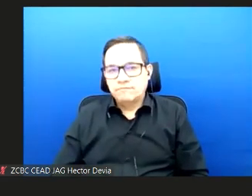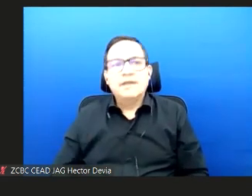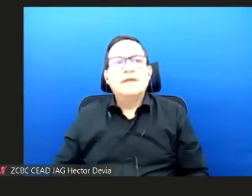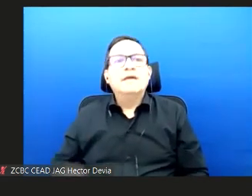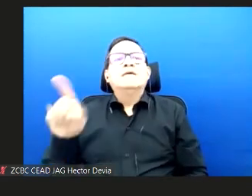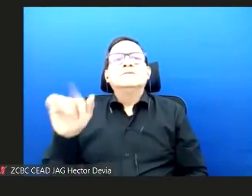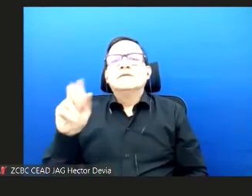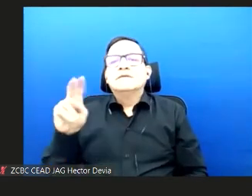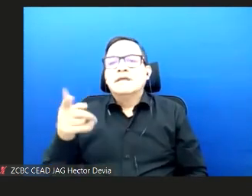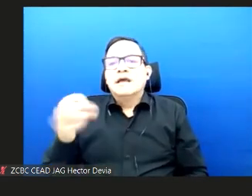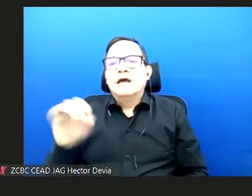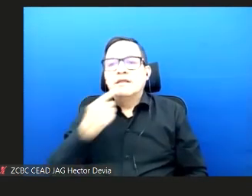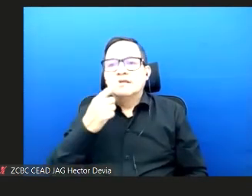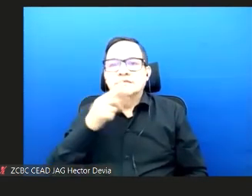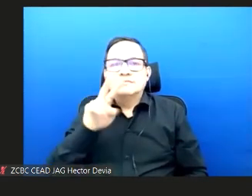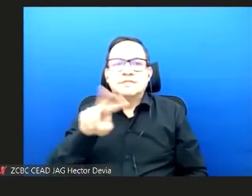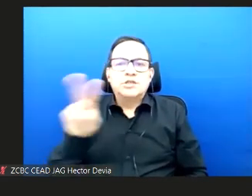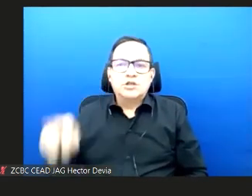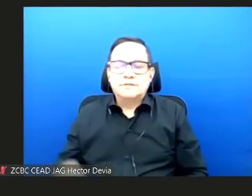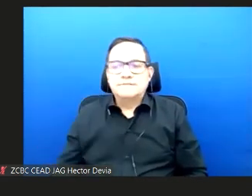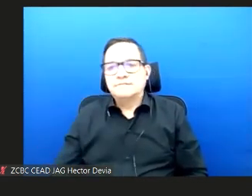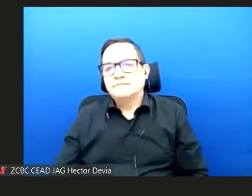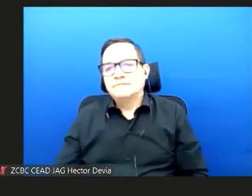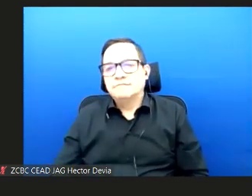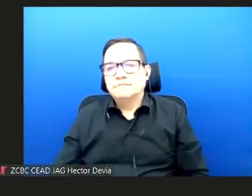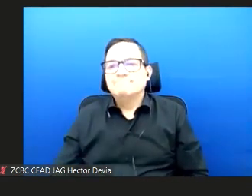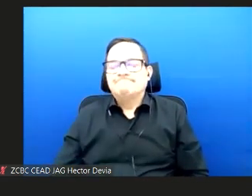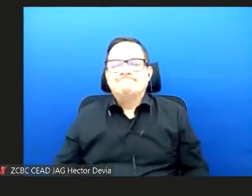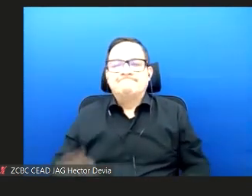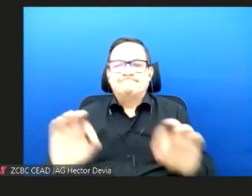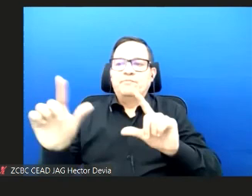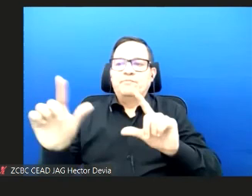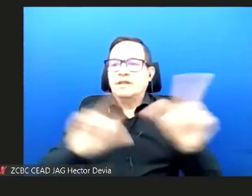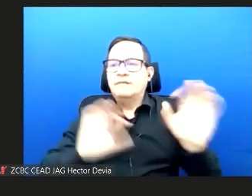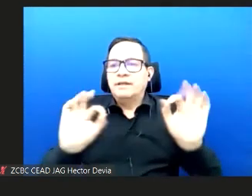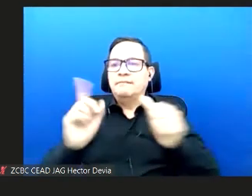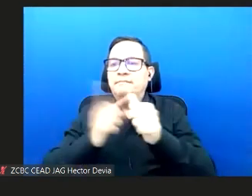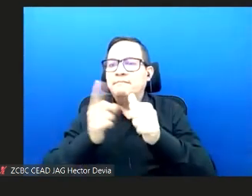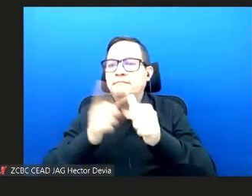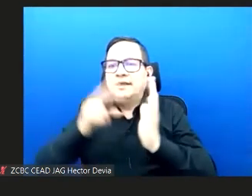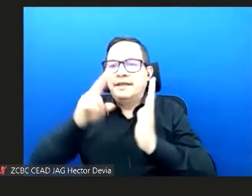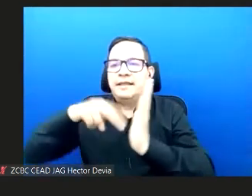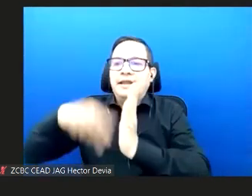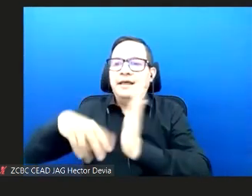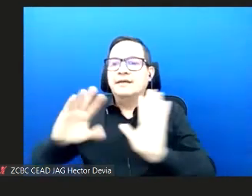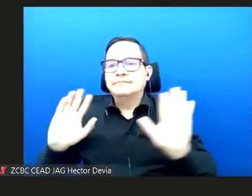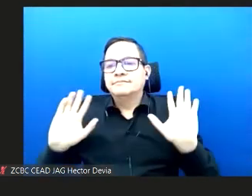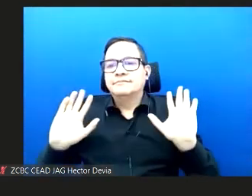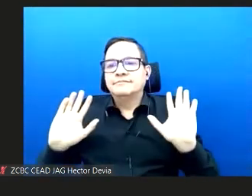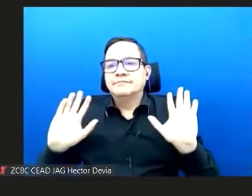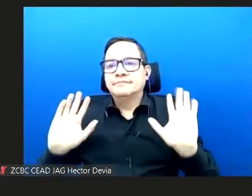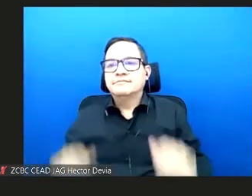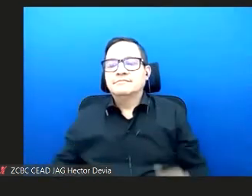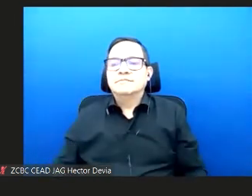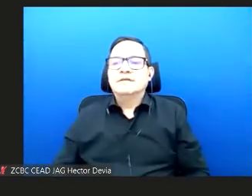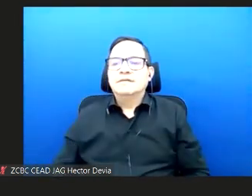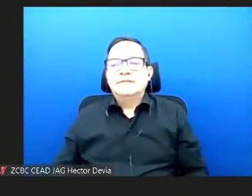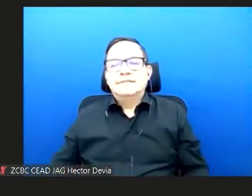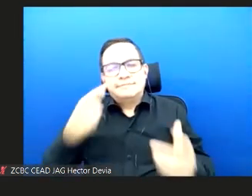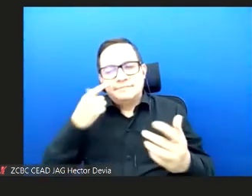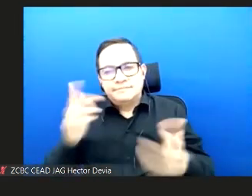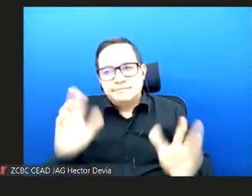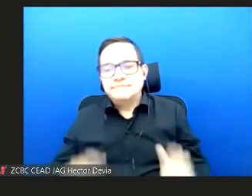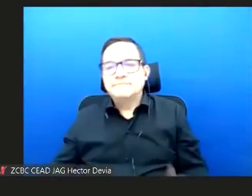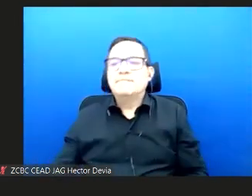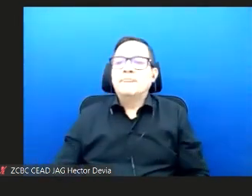Santiago, bueno, los demás dicen 22. Listo. Primero lo leemos, ¿no? Siempre primero leyendo cómo es esto.